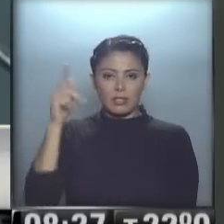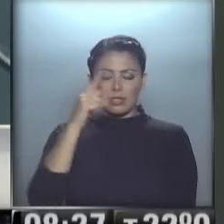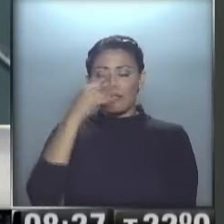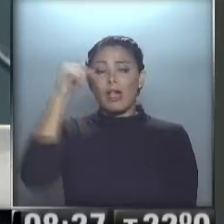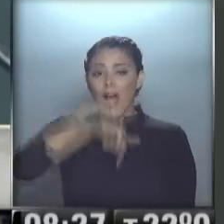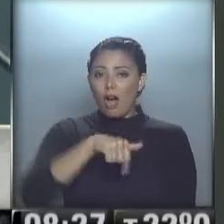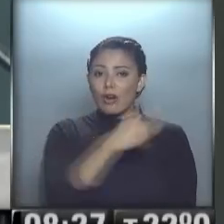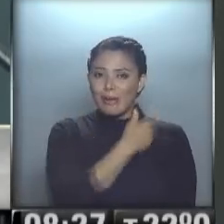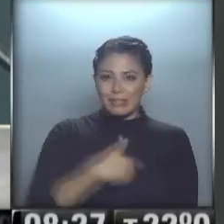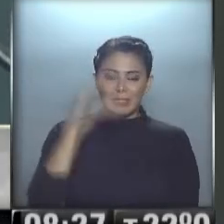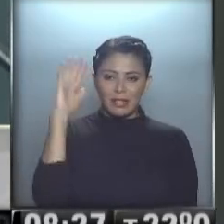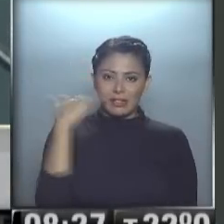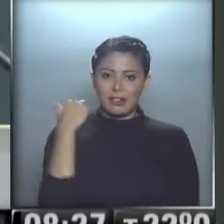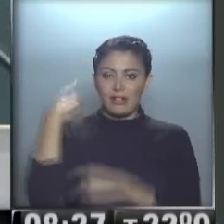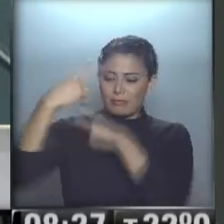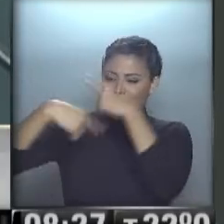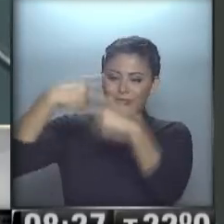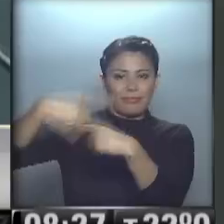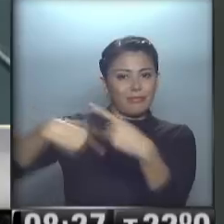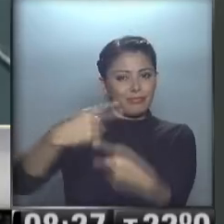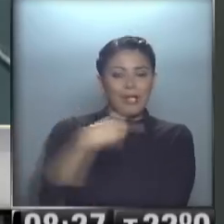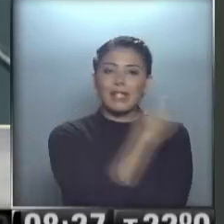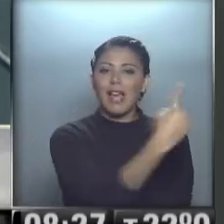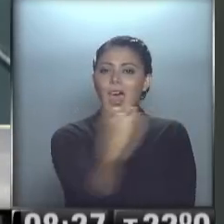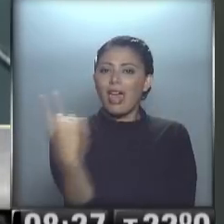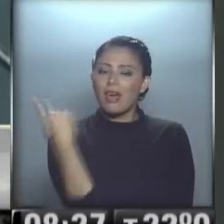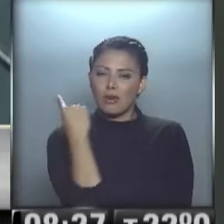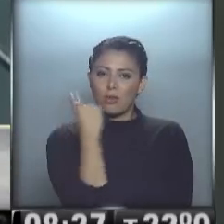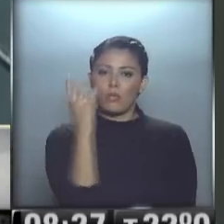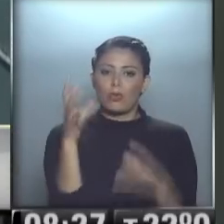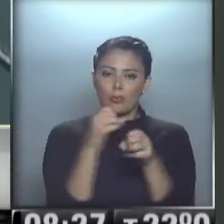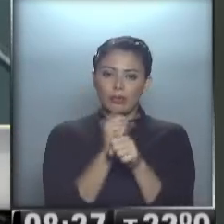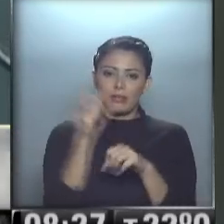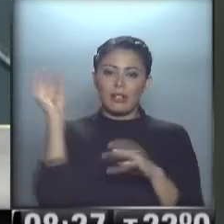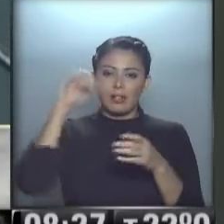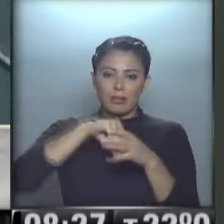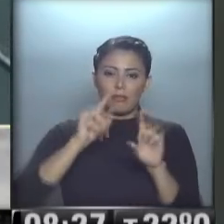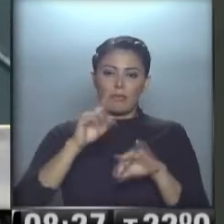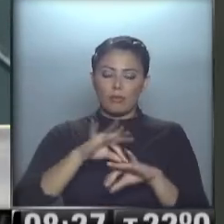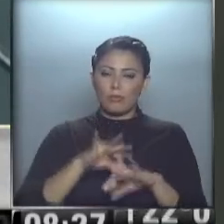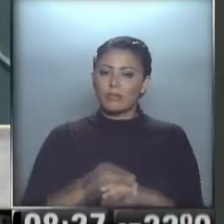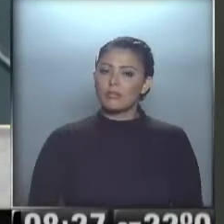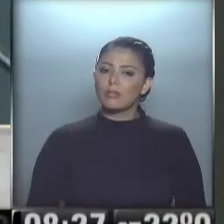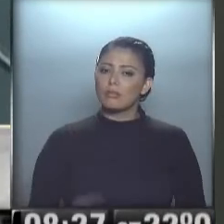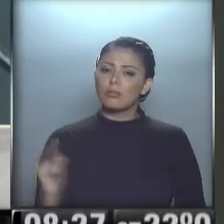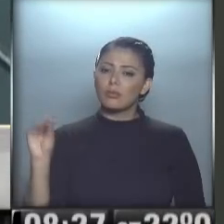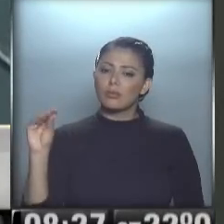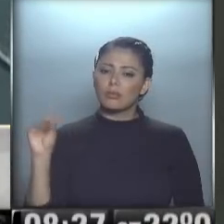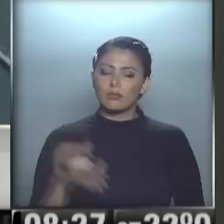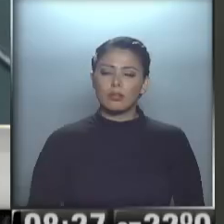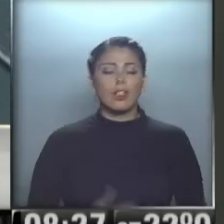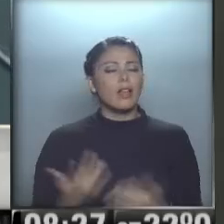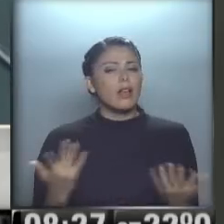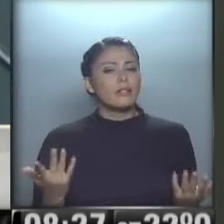presidenta Cristina Fernández de kirner Y ese es el compromiso que tenemos cada uno quienes integramos en su equipo es un